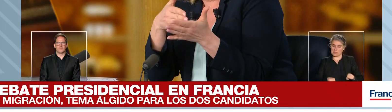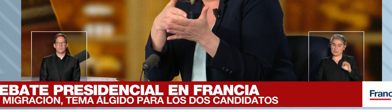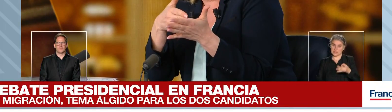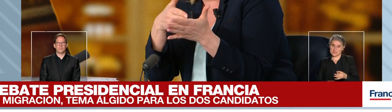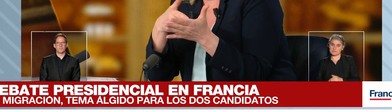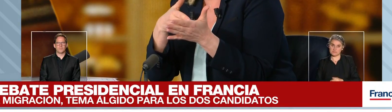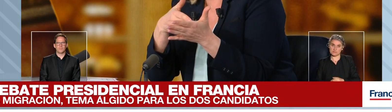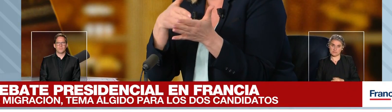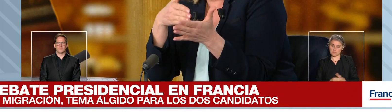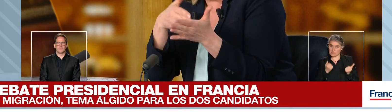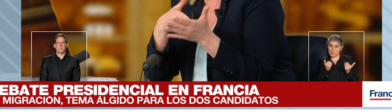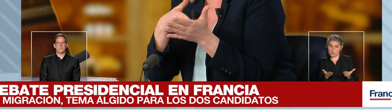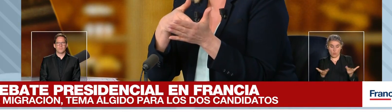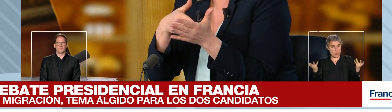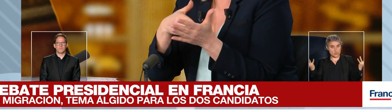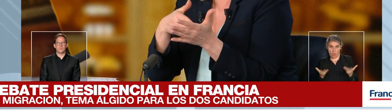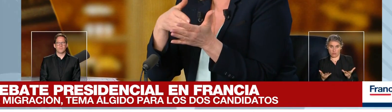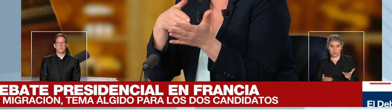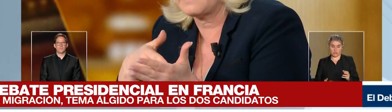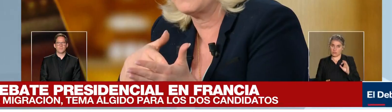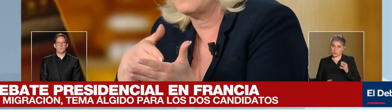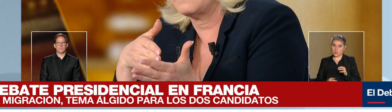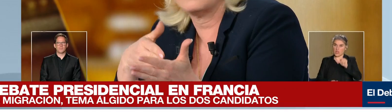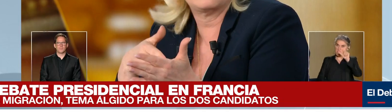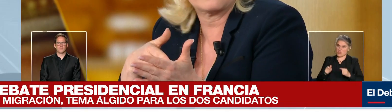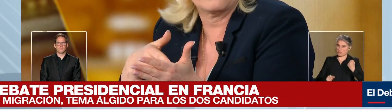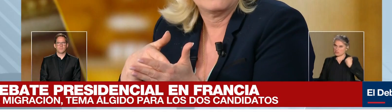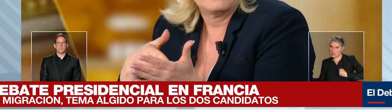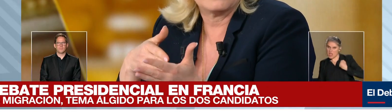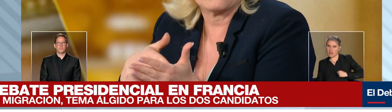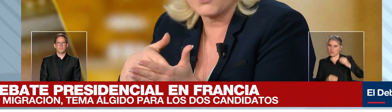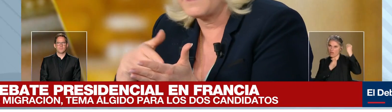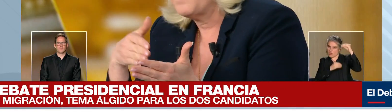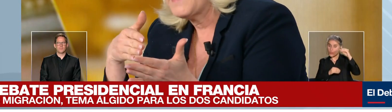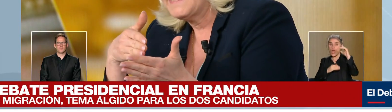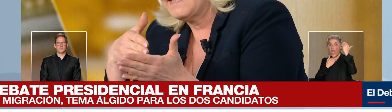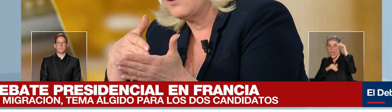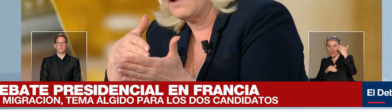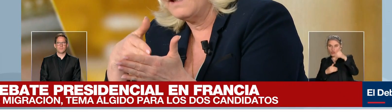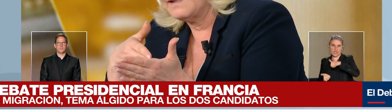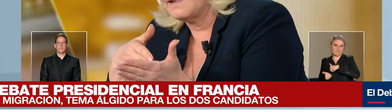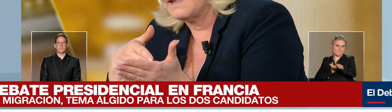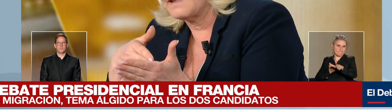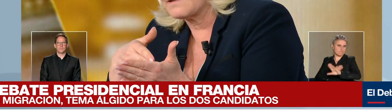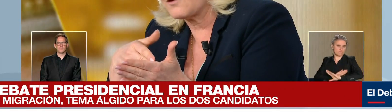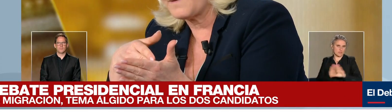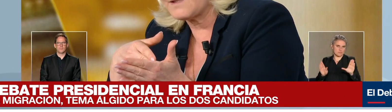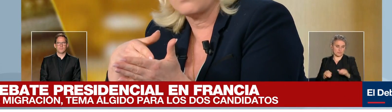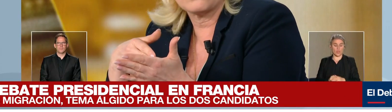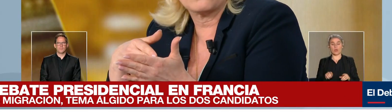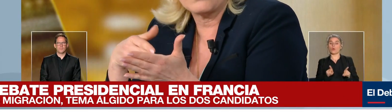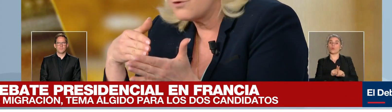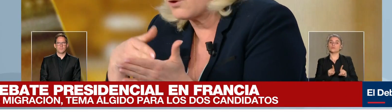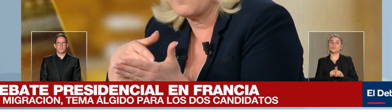en el sitio de mi campaña. Allí se prevé la expulsión de los criminales y delincuentes extranjeros.